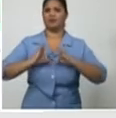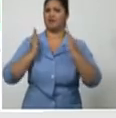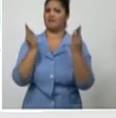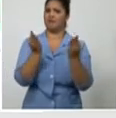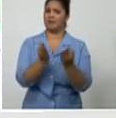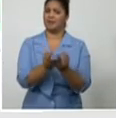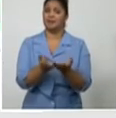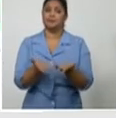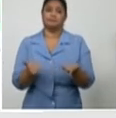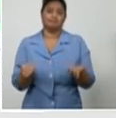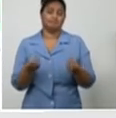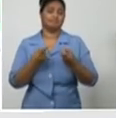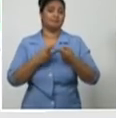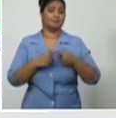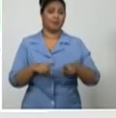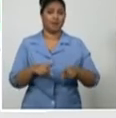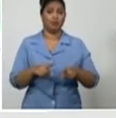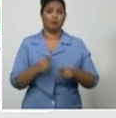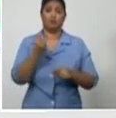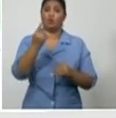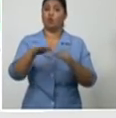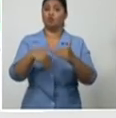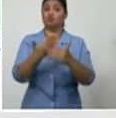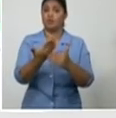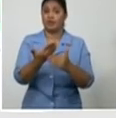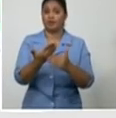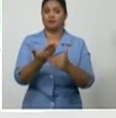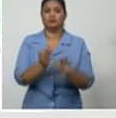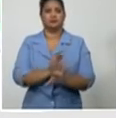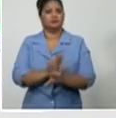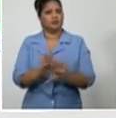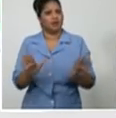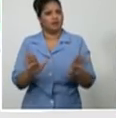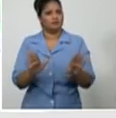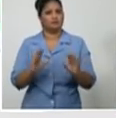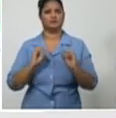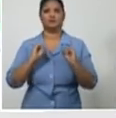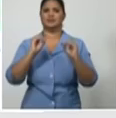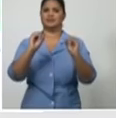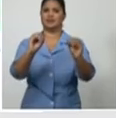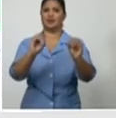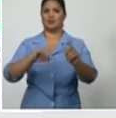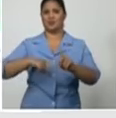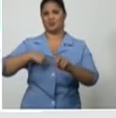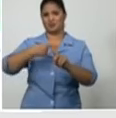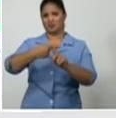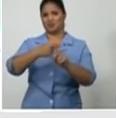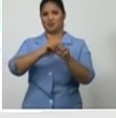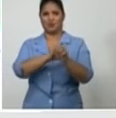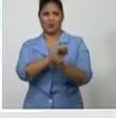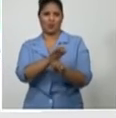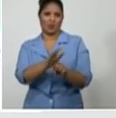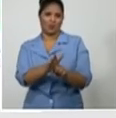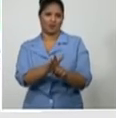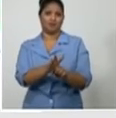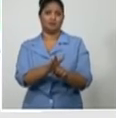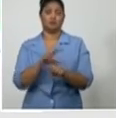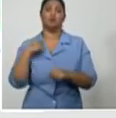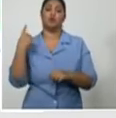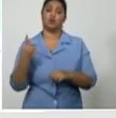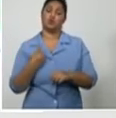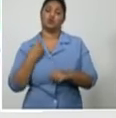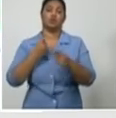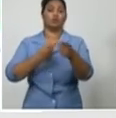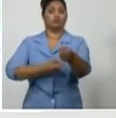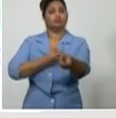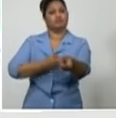las cosas que vamos a resolver, que estamos resolviendo, que estamos trabajando, pero que indiscutiblemente ha tenido un